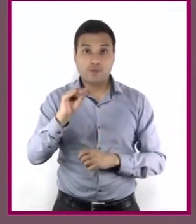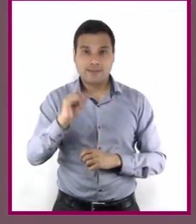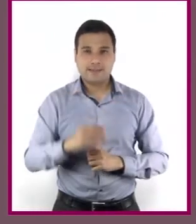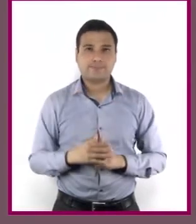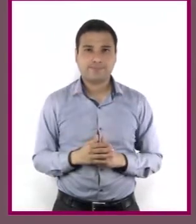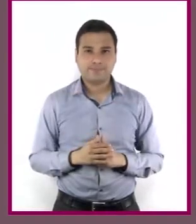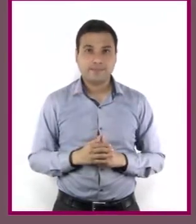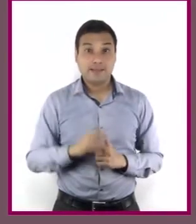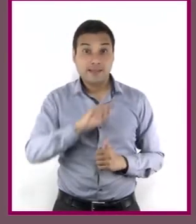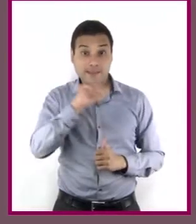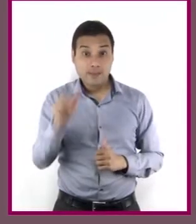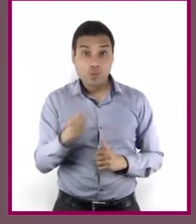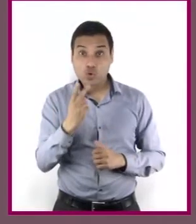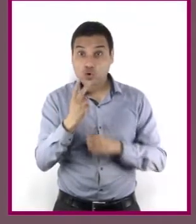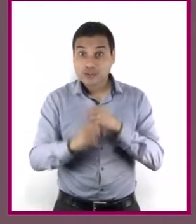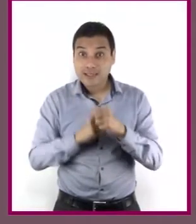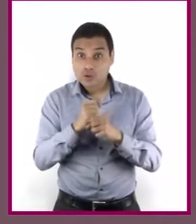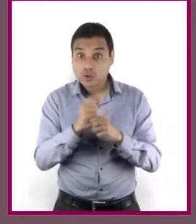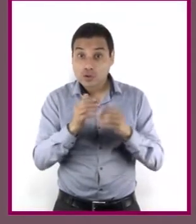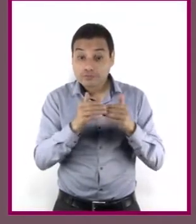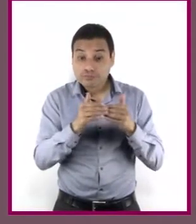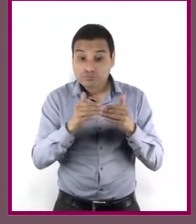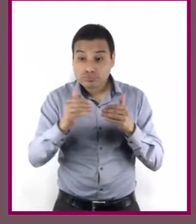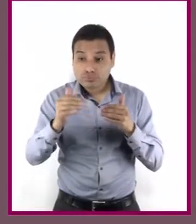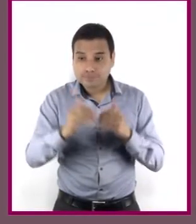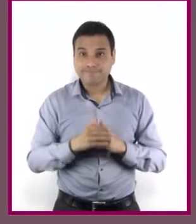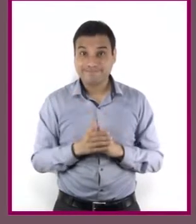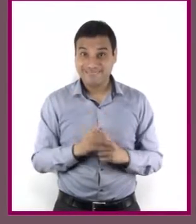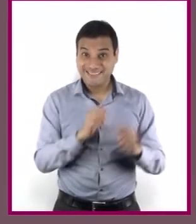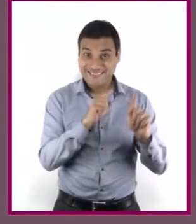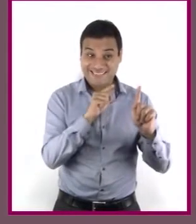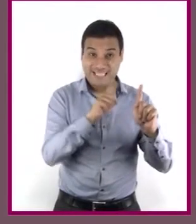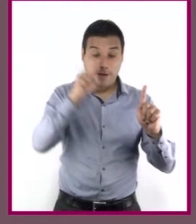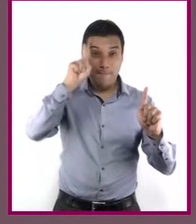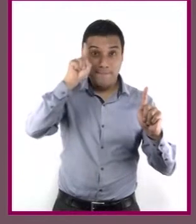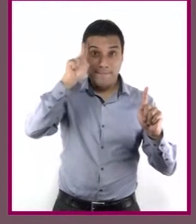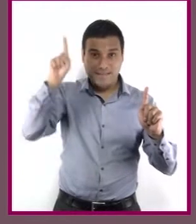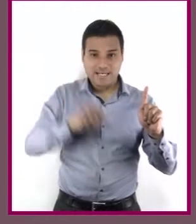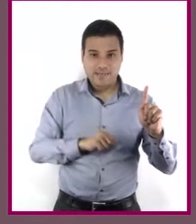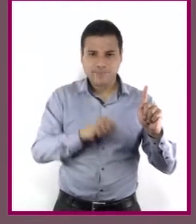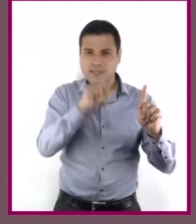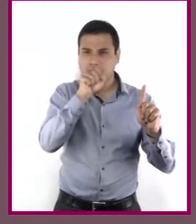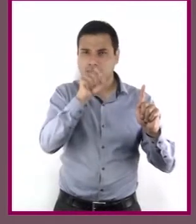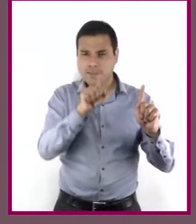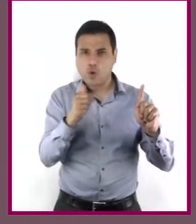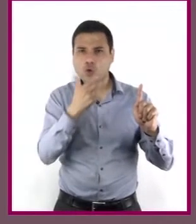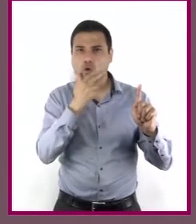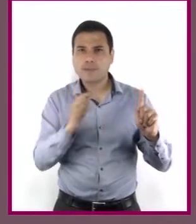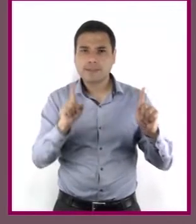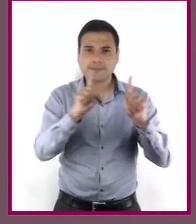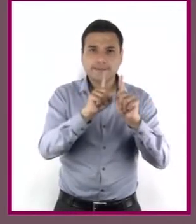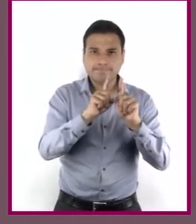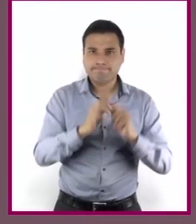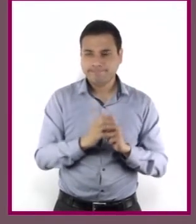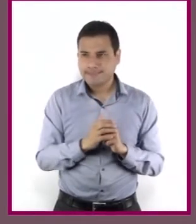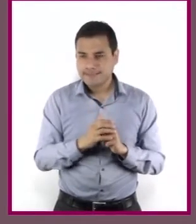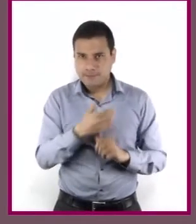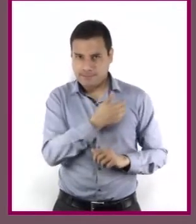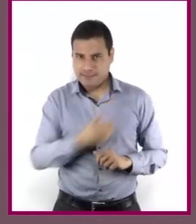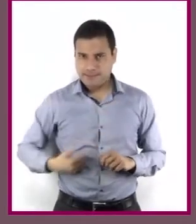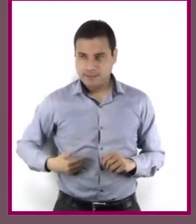y 2 años después llevó a cabo junto con de Klerk la disolución del apartheid en